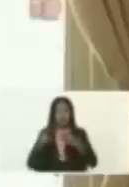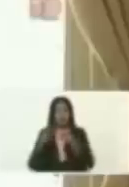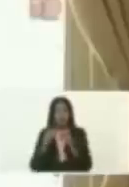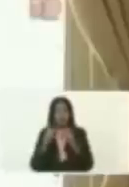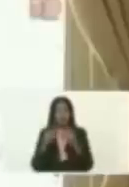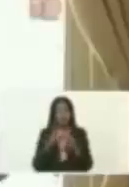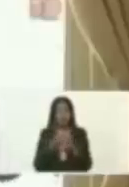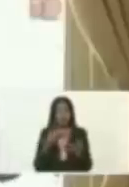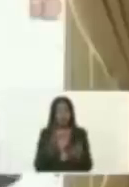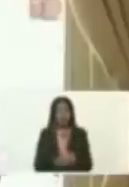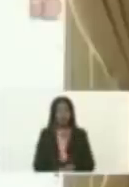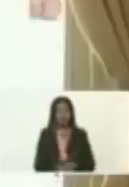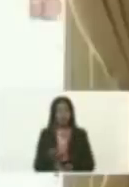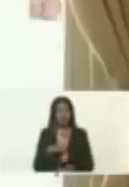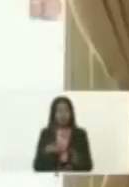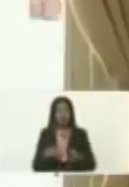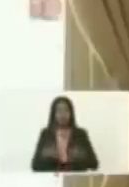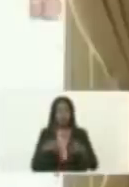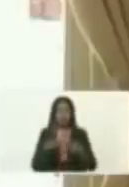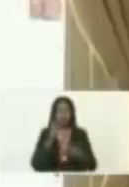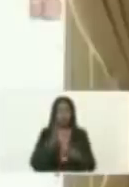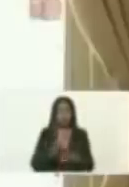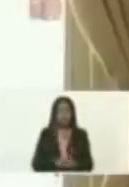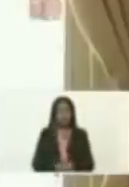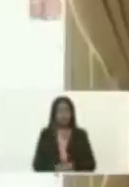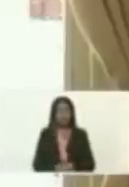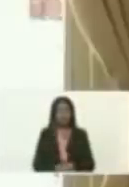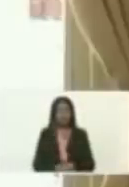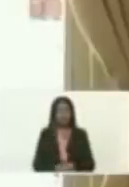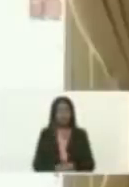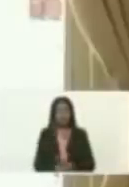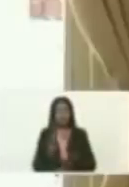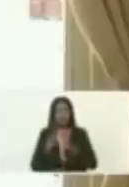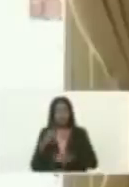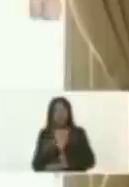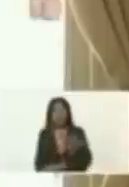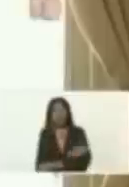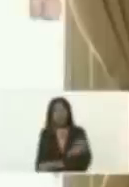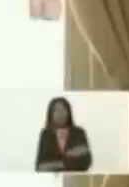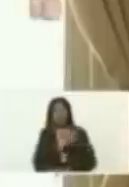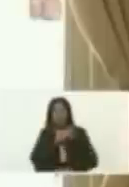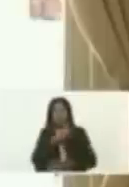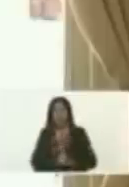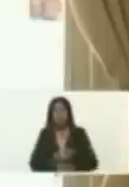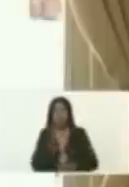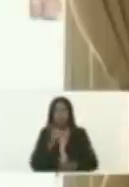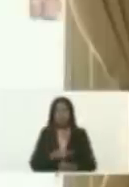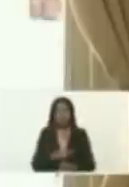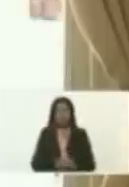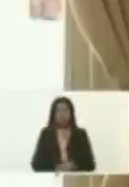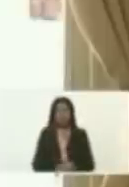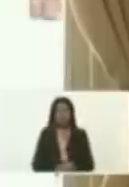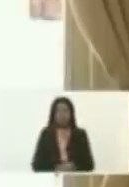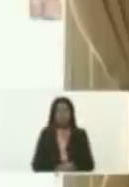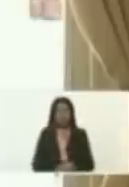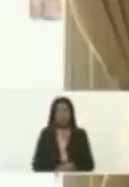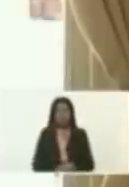donde pongamos sobre la mesa en este caso con opositores férreos ferro